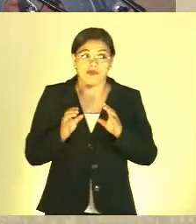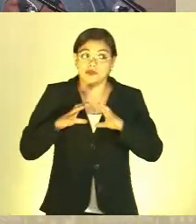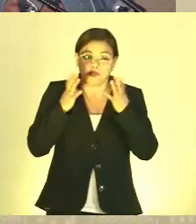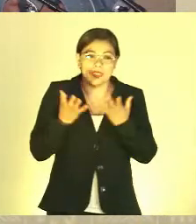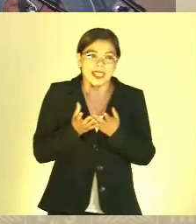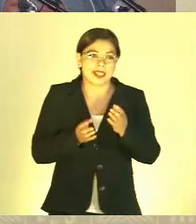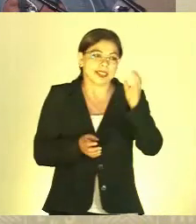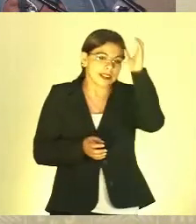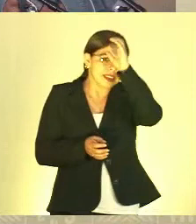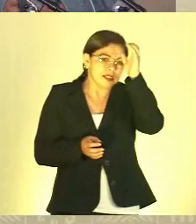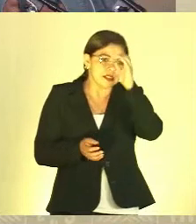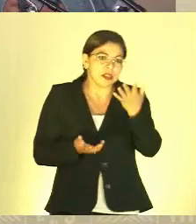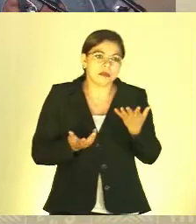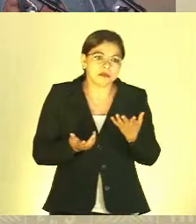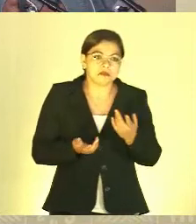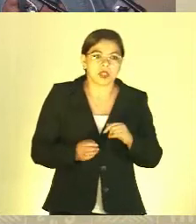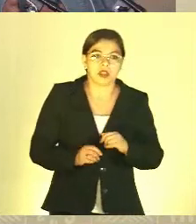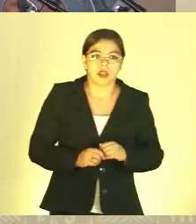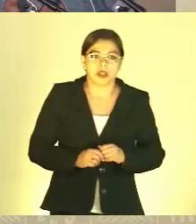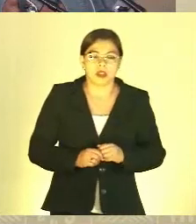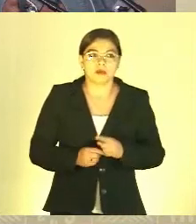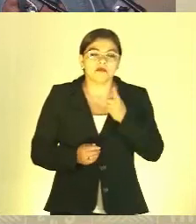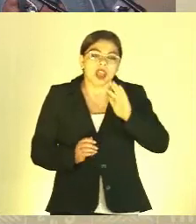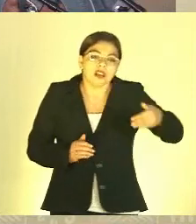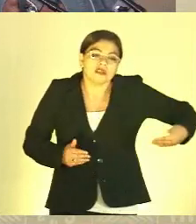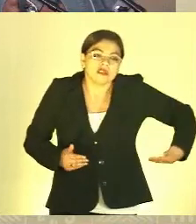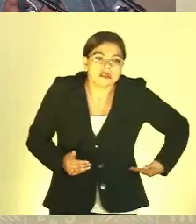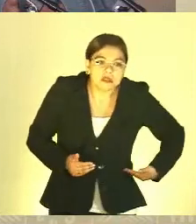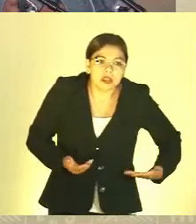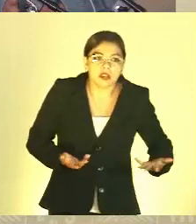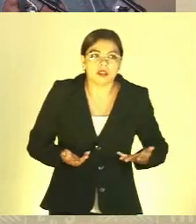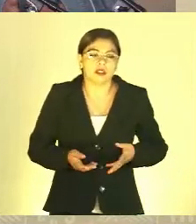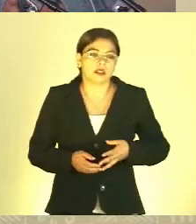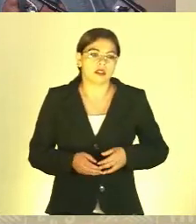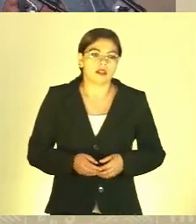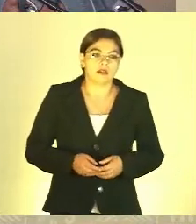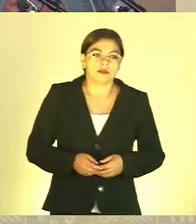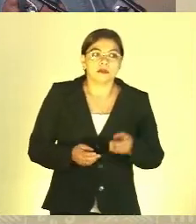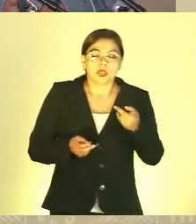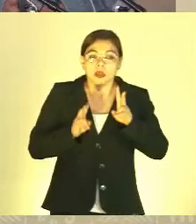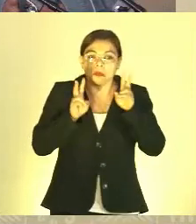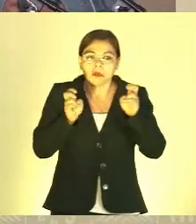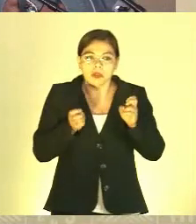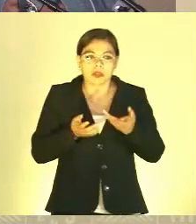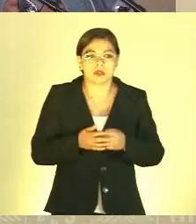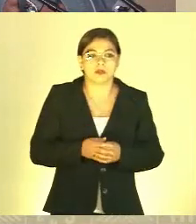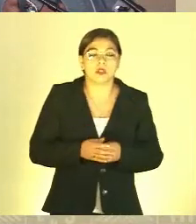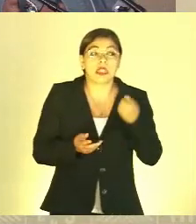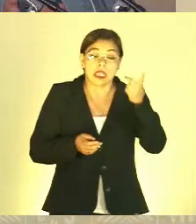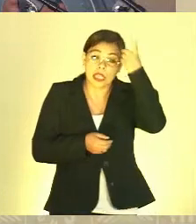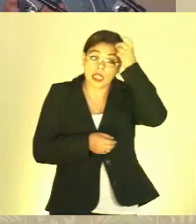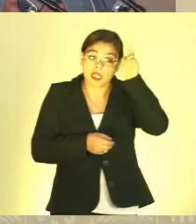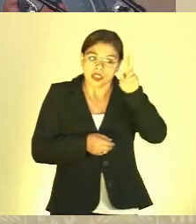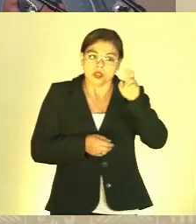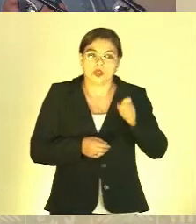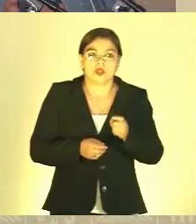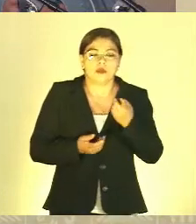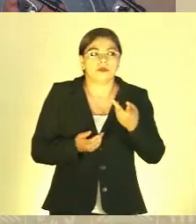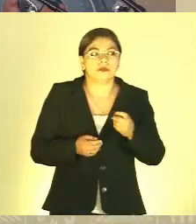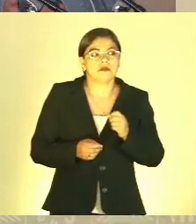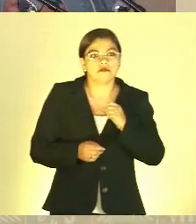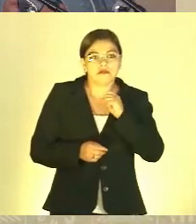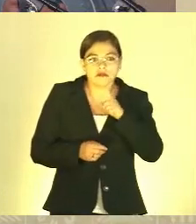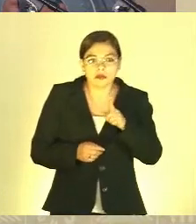son la muerte en un accidente de carretera de Mario Chu, que era el director del